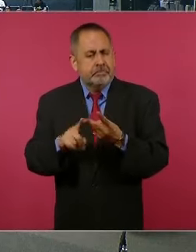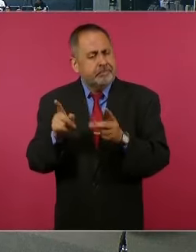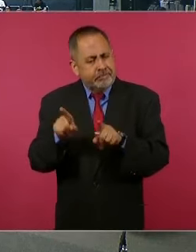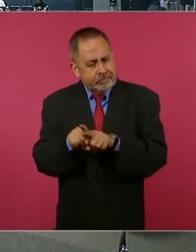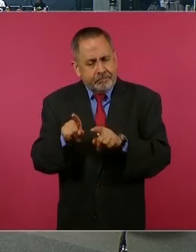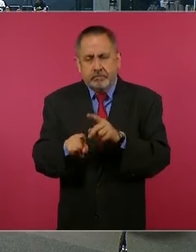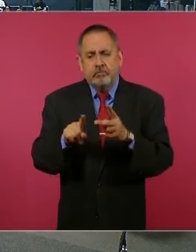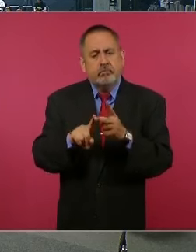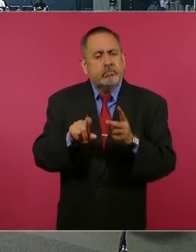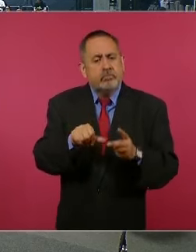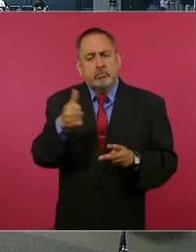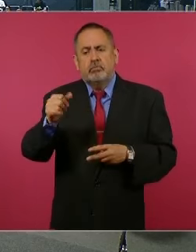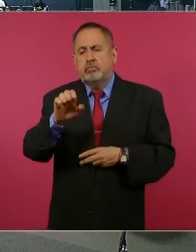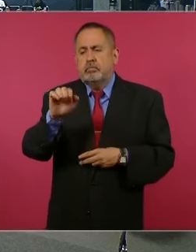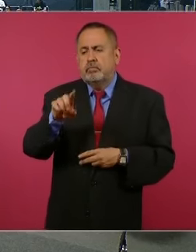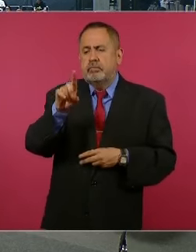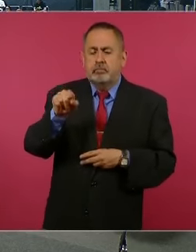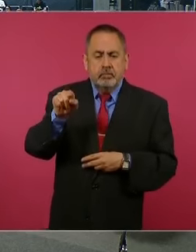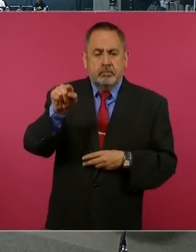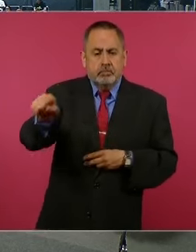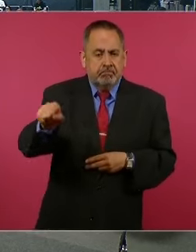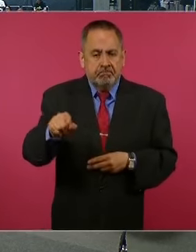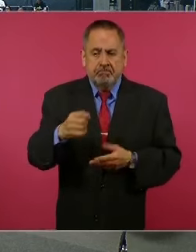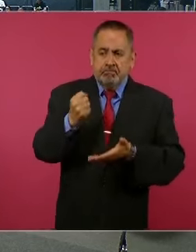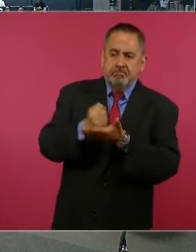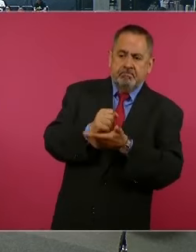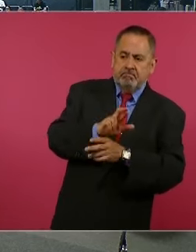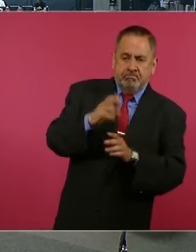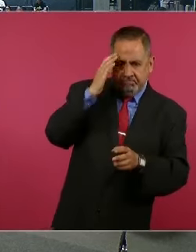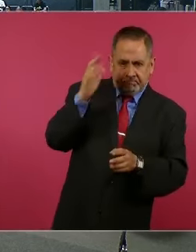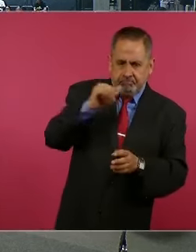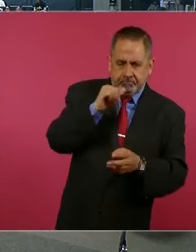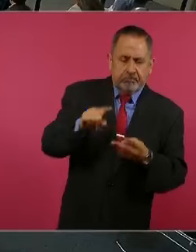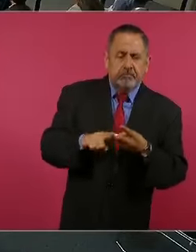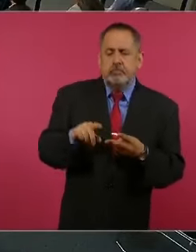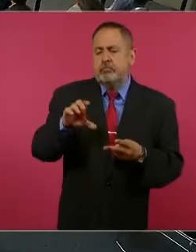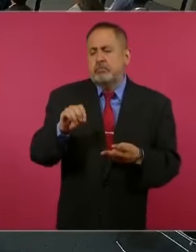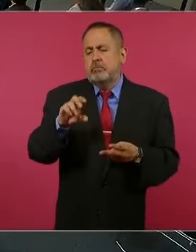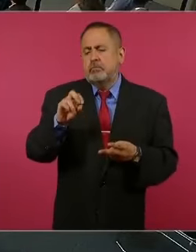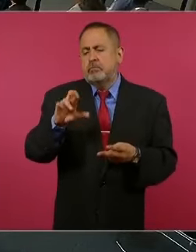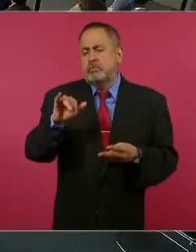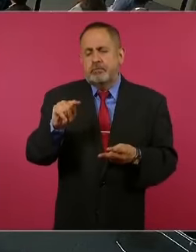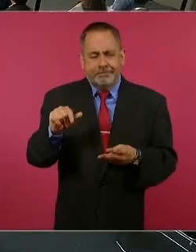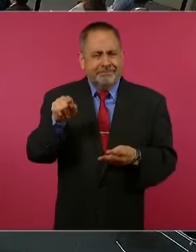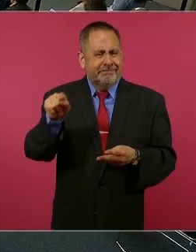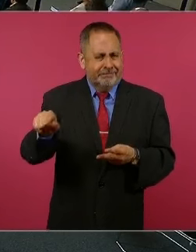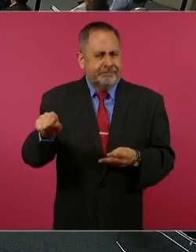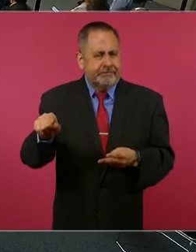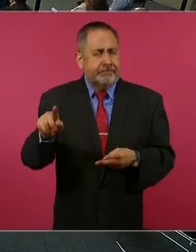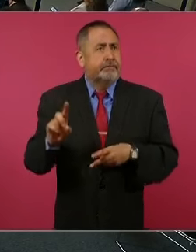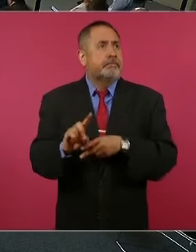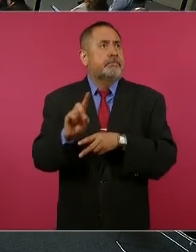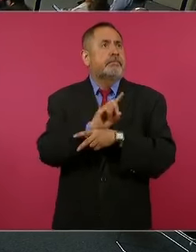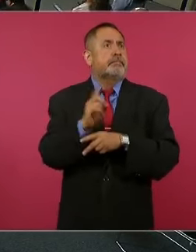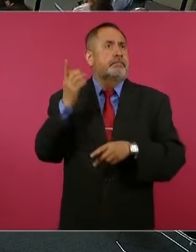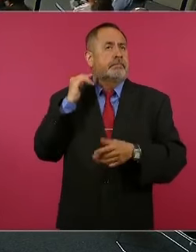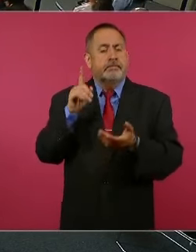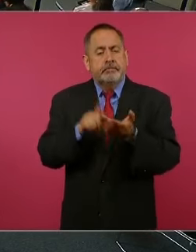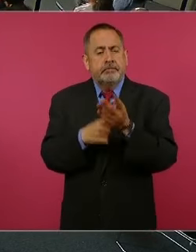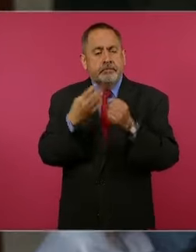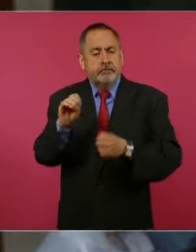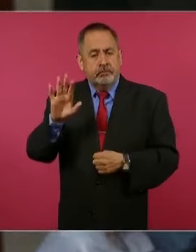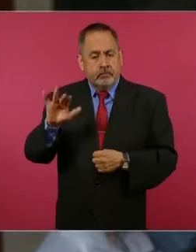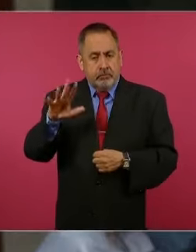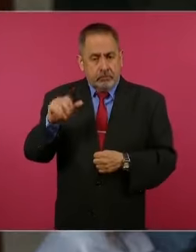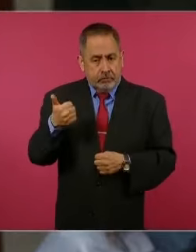este es elegido no reconocido Por cierto vecinos de cocorit que desde 1956 me